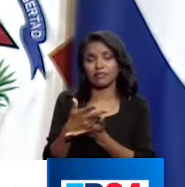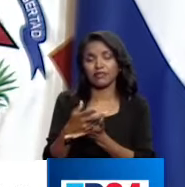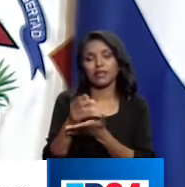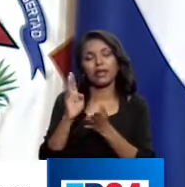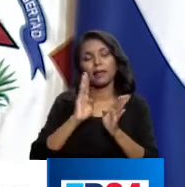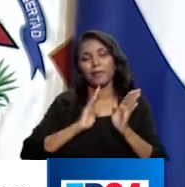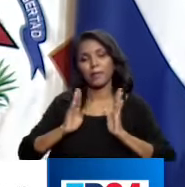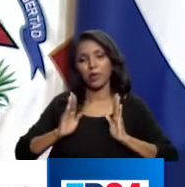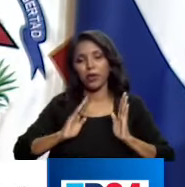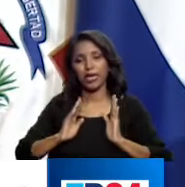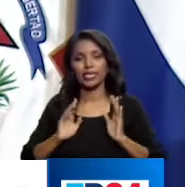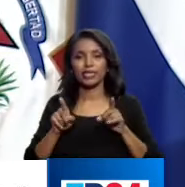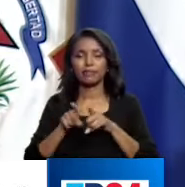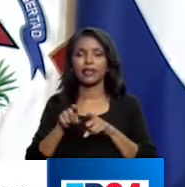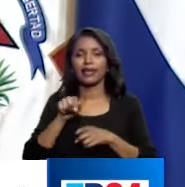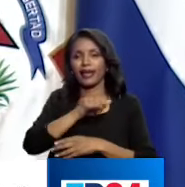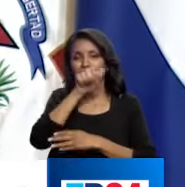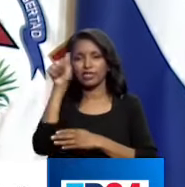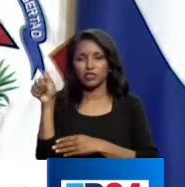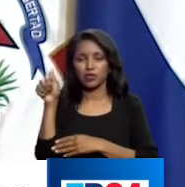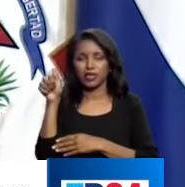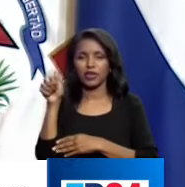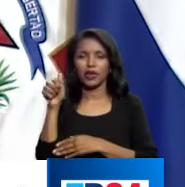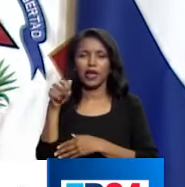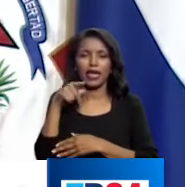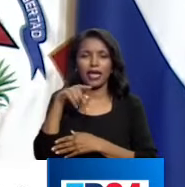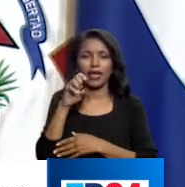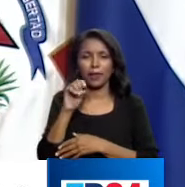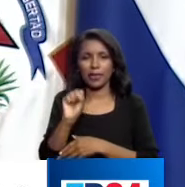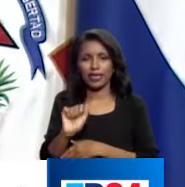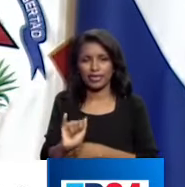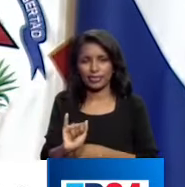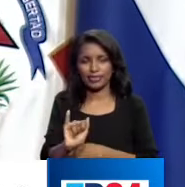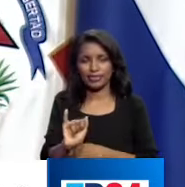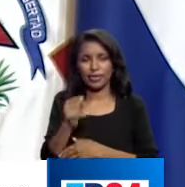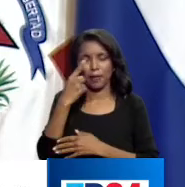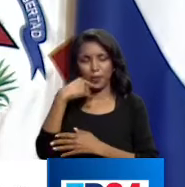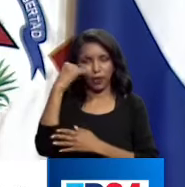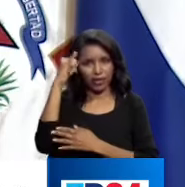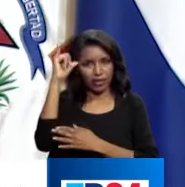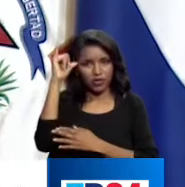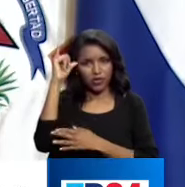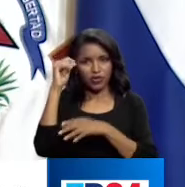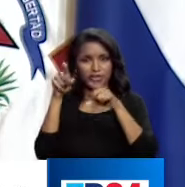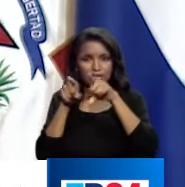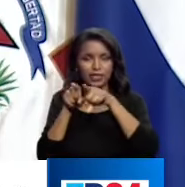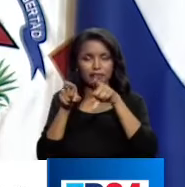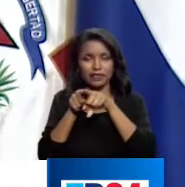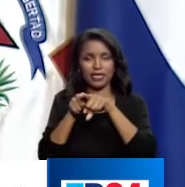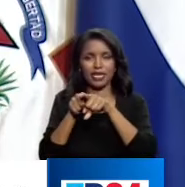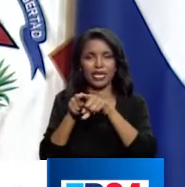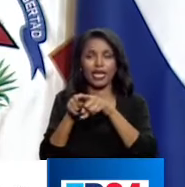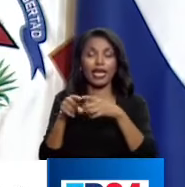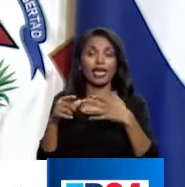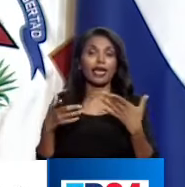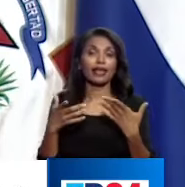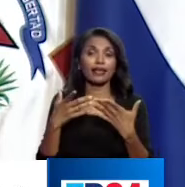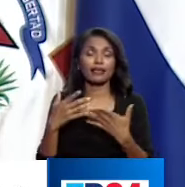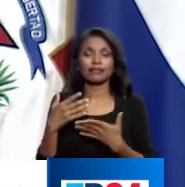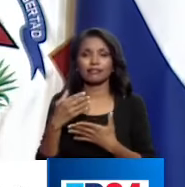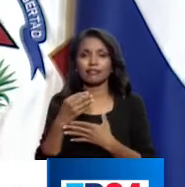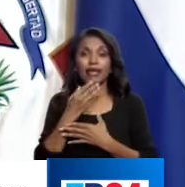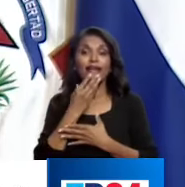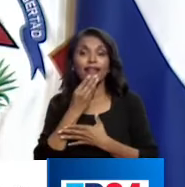en Boquete, en Azuero, en Pedací, en Bocas del Toro, en la comarca, en